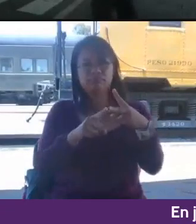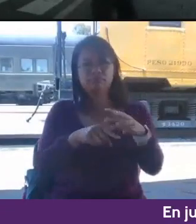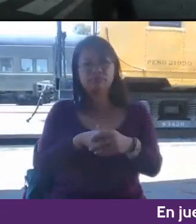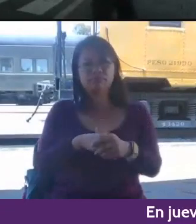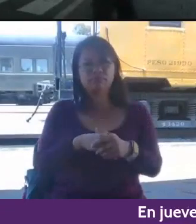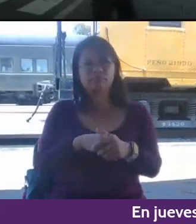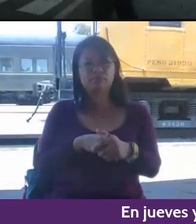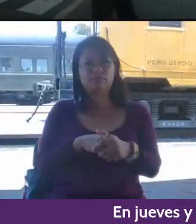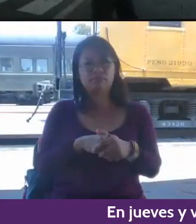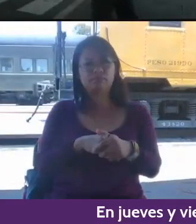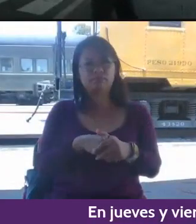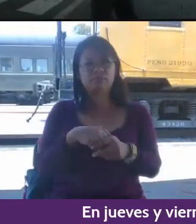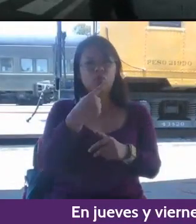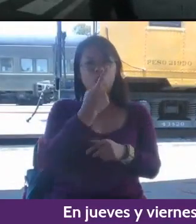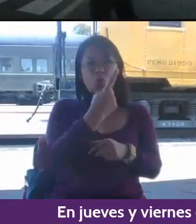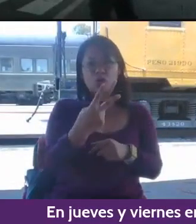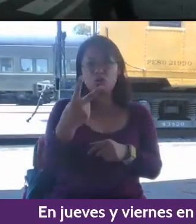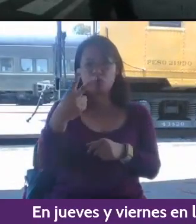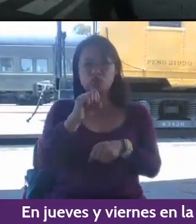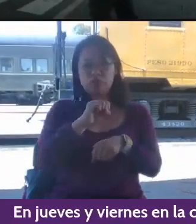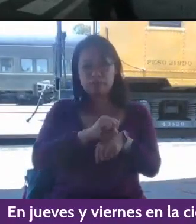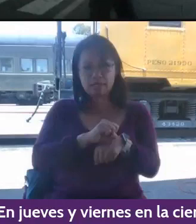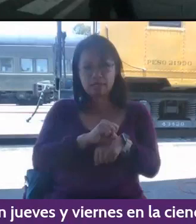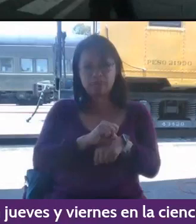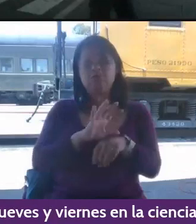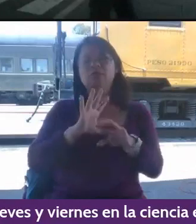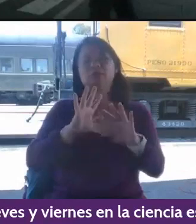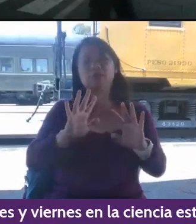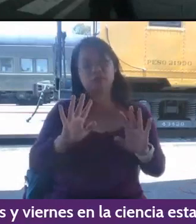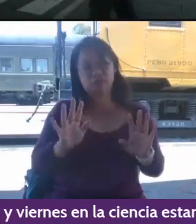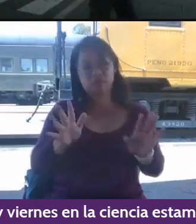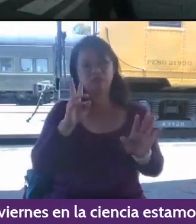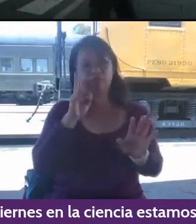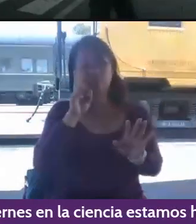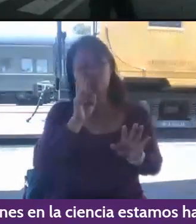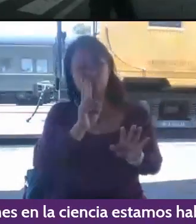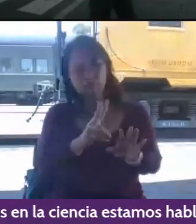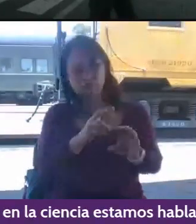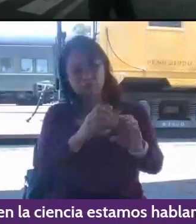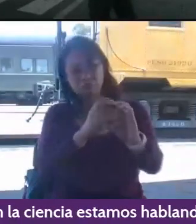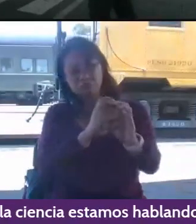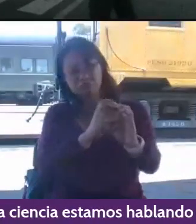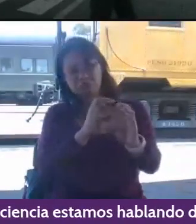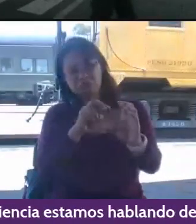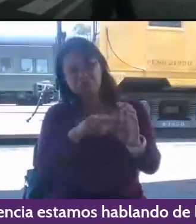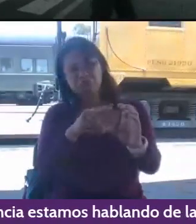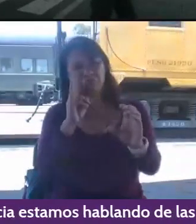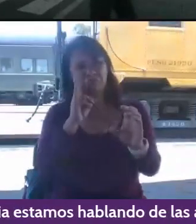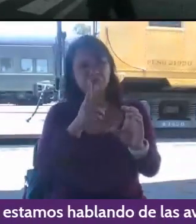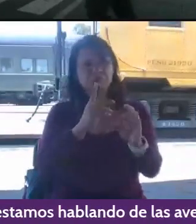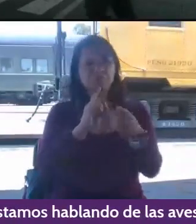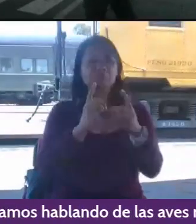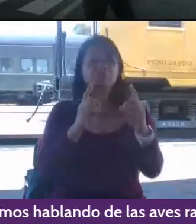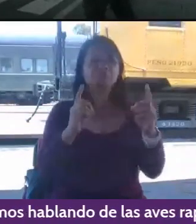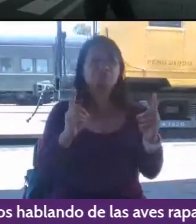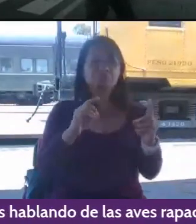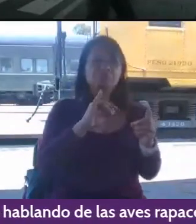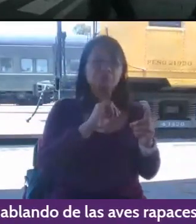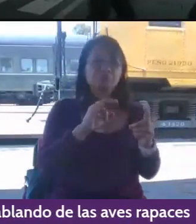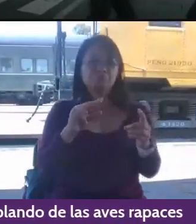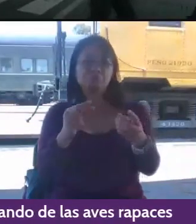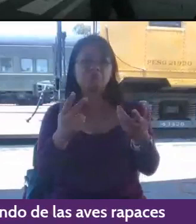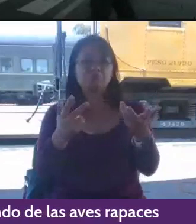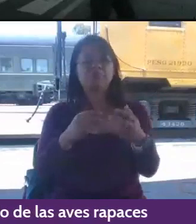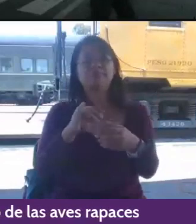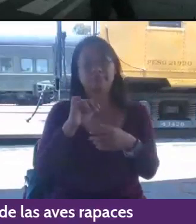la primera 1 o 2 semanas, ya se podría notar con un ovoscopio si tenemos, si está empezando a desarrollar una cría o no. Pero